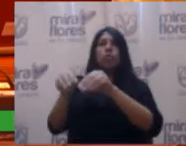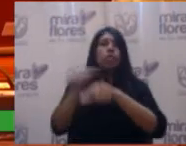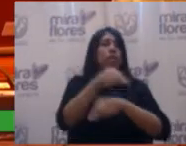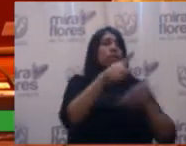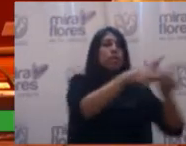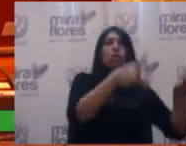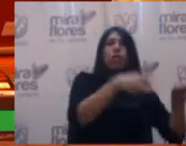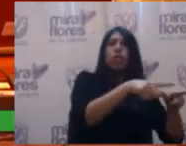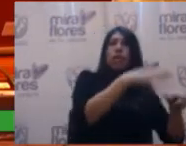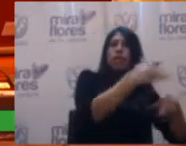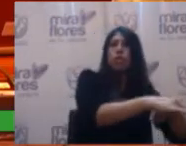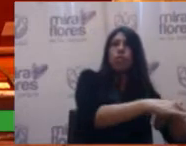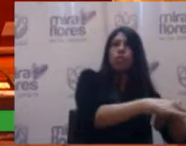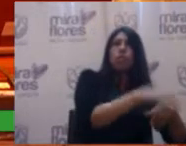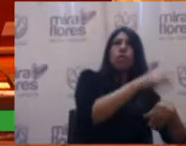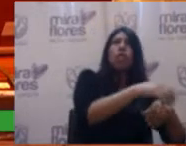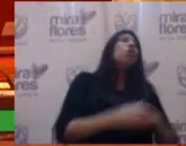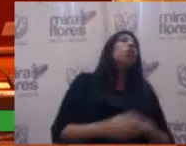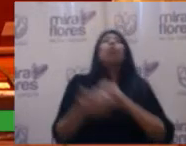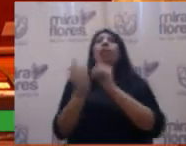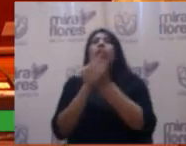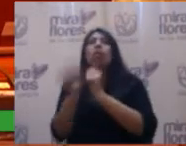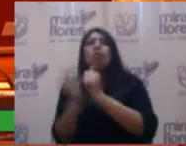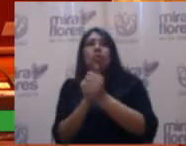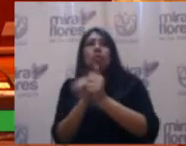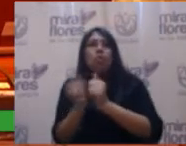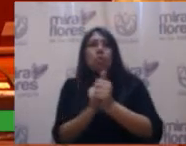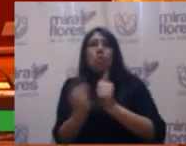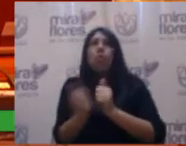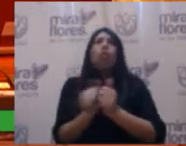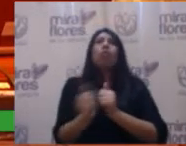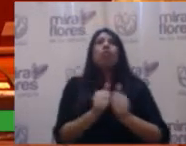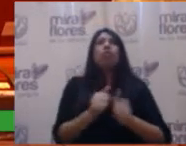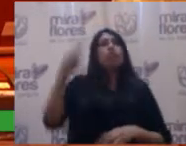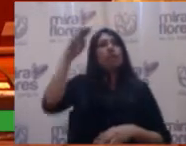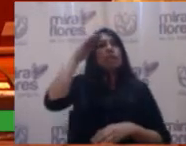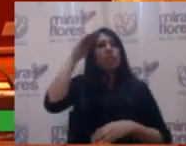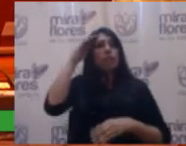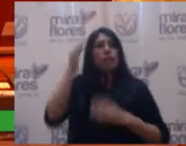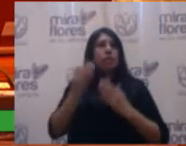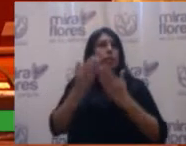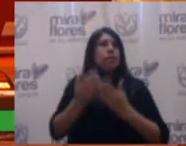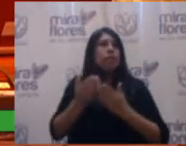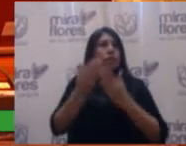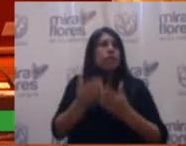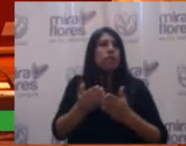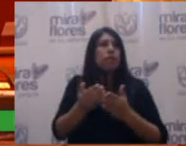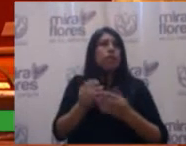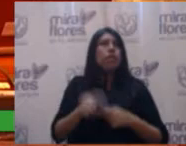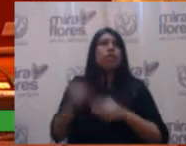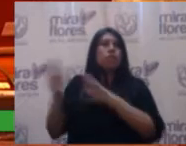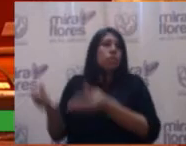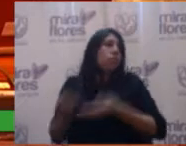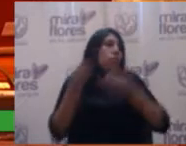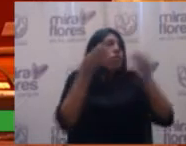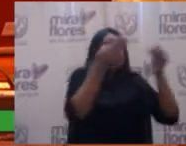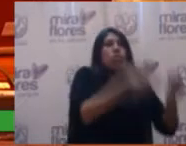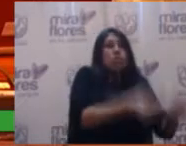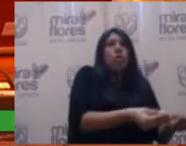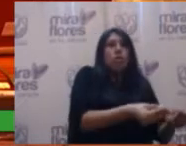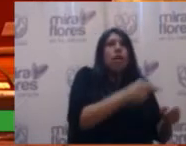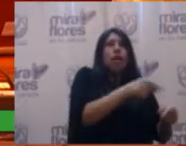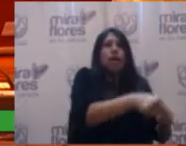reducto, con el concurso de Pro Marina y la Marina de Guerra del Perú, se ha puesto este nuevo busto a Juan